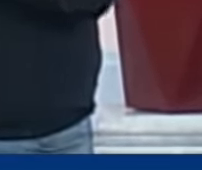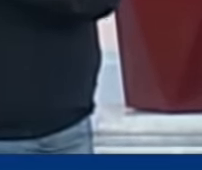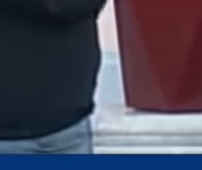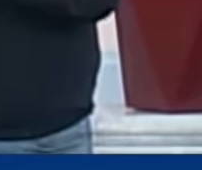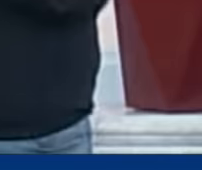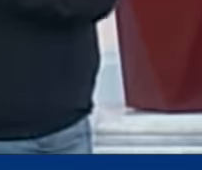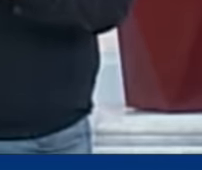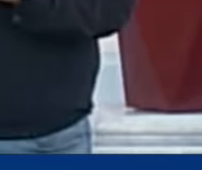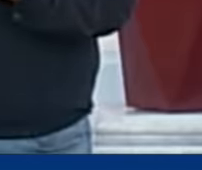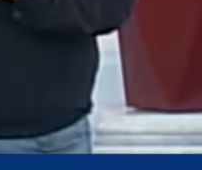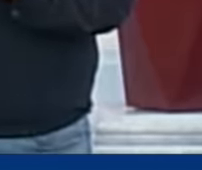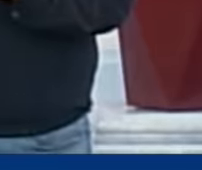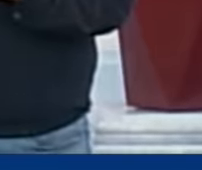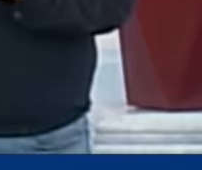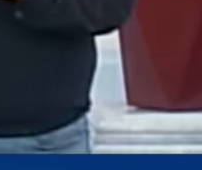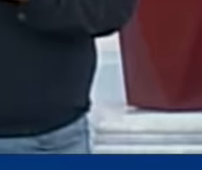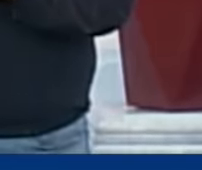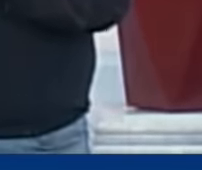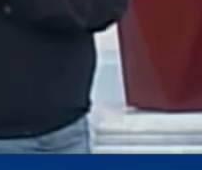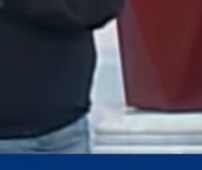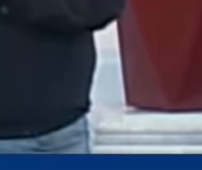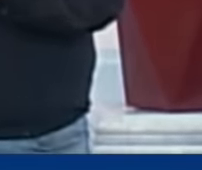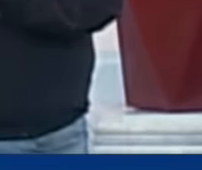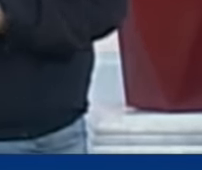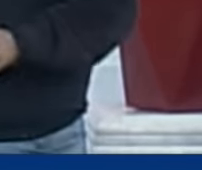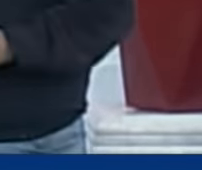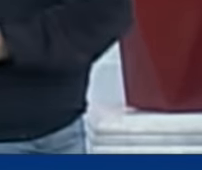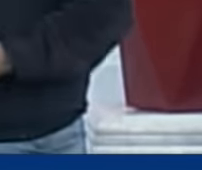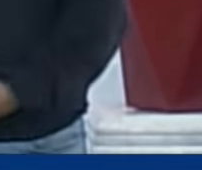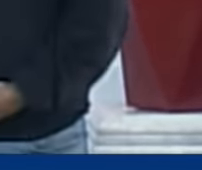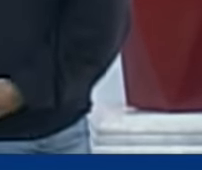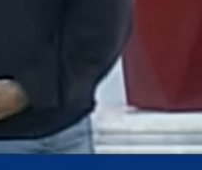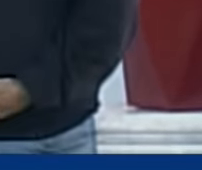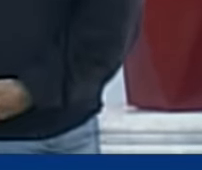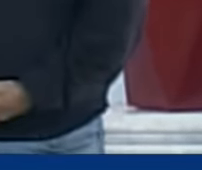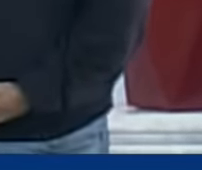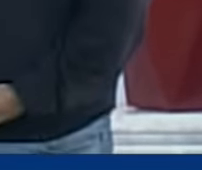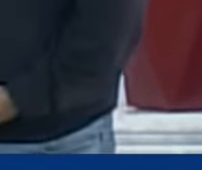presidencial, esta es la casa del pueblo.